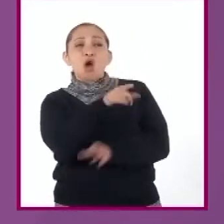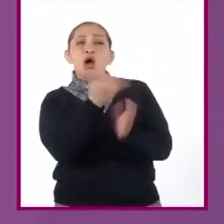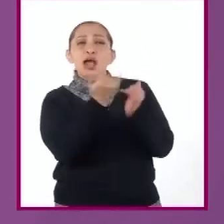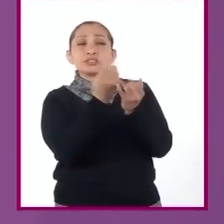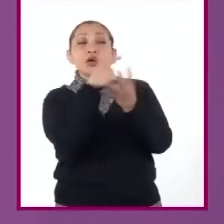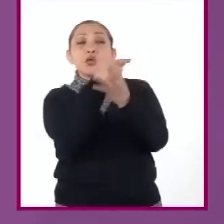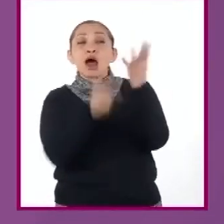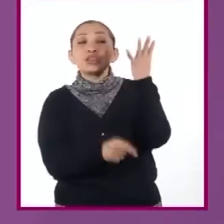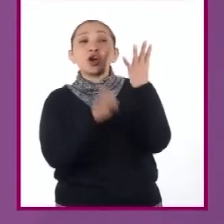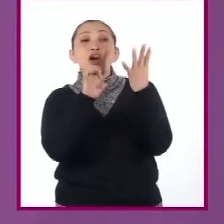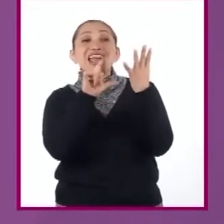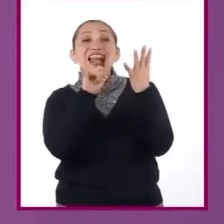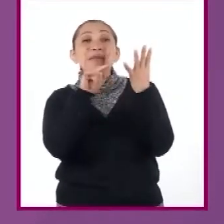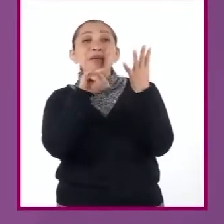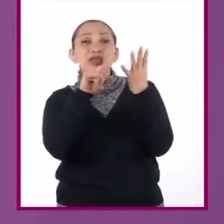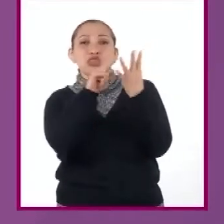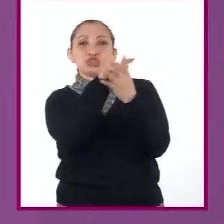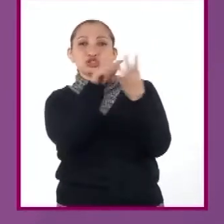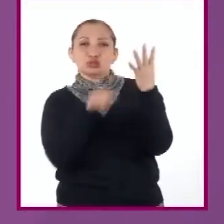elementos.